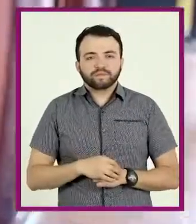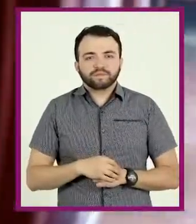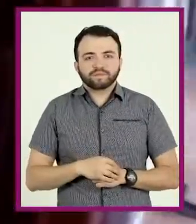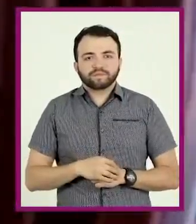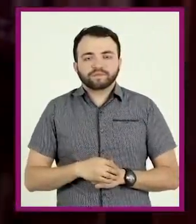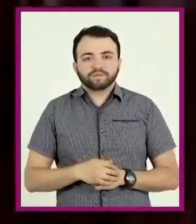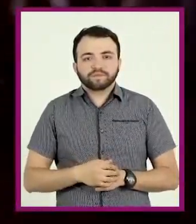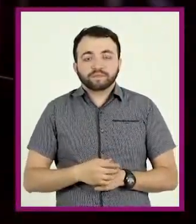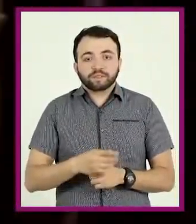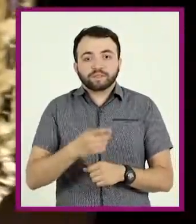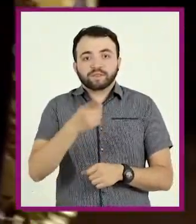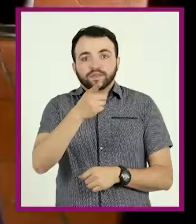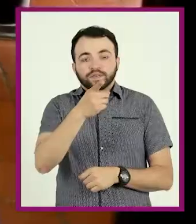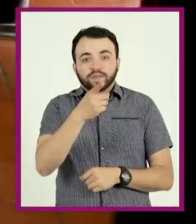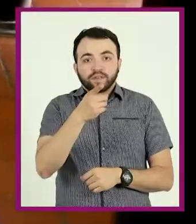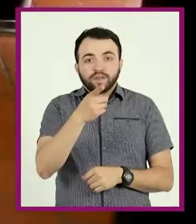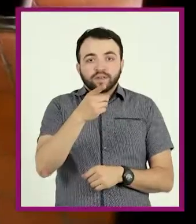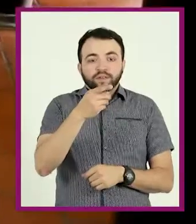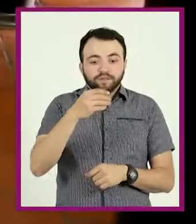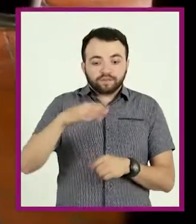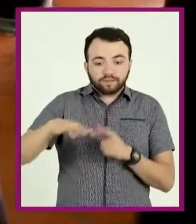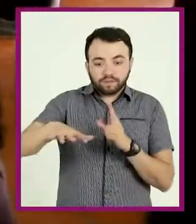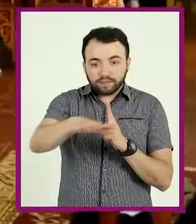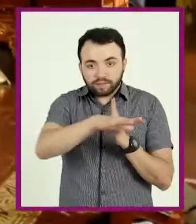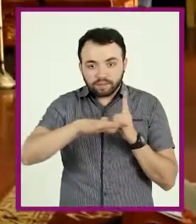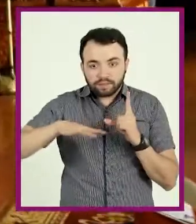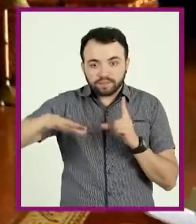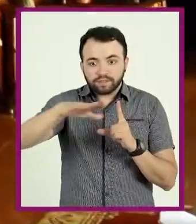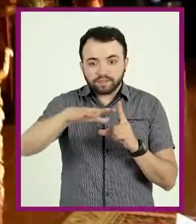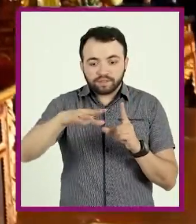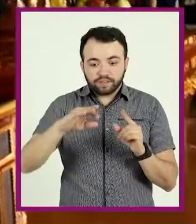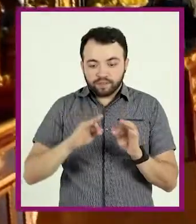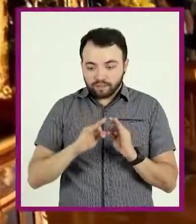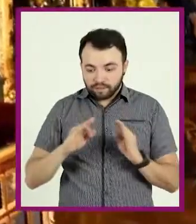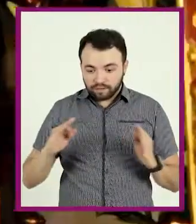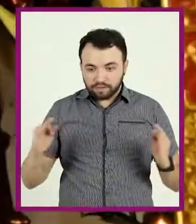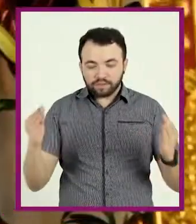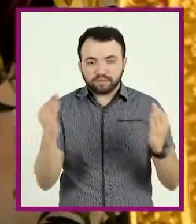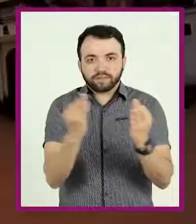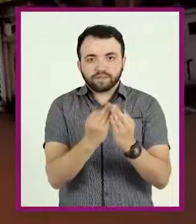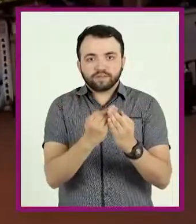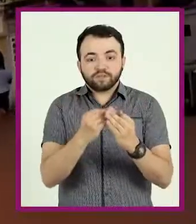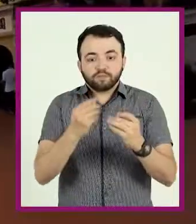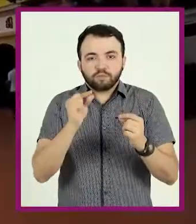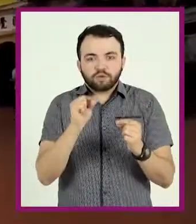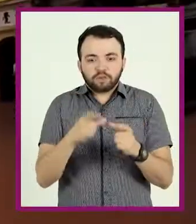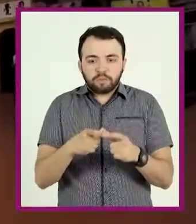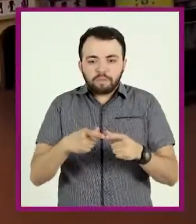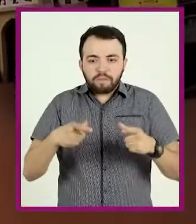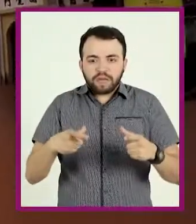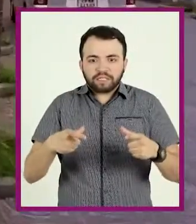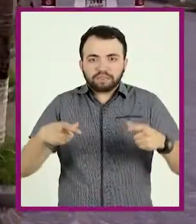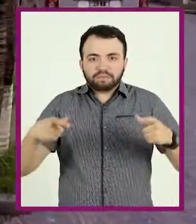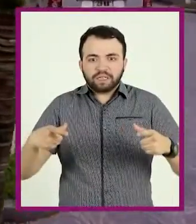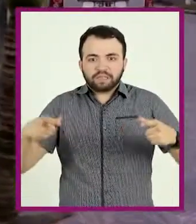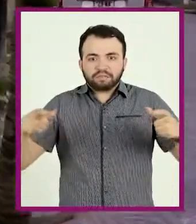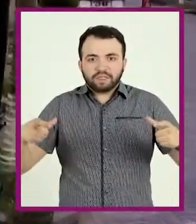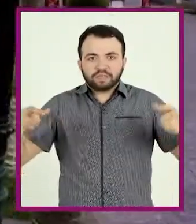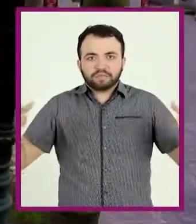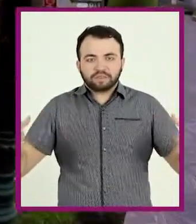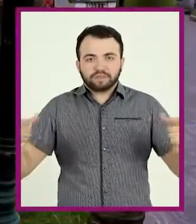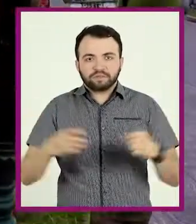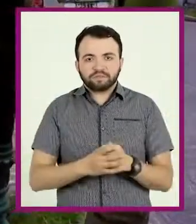religiosos, principalmente en el antiguo barrio francés, mientras que su periferia se halla en plena